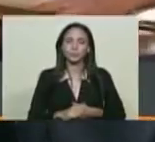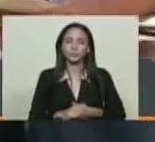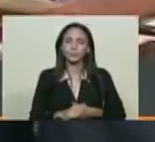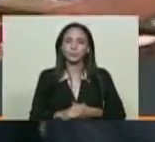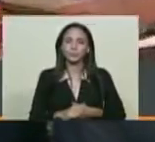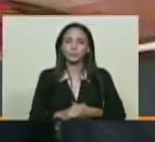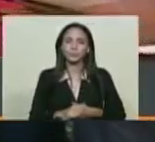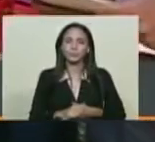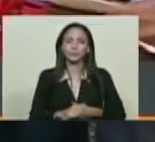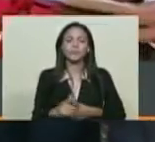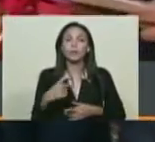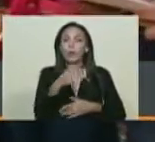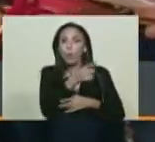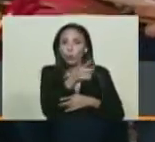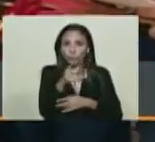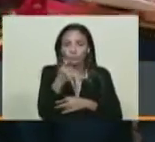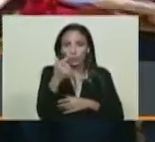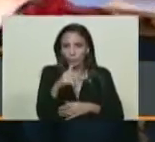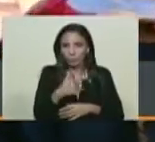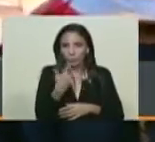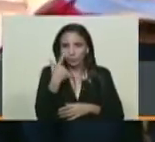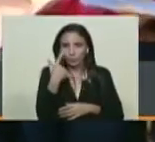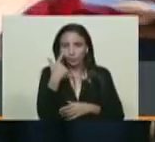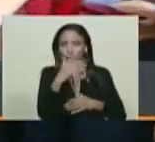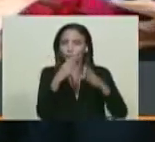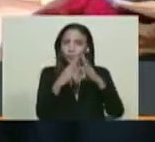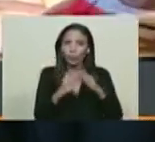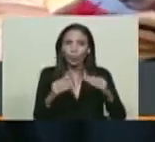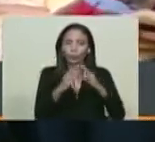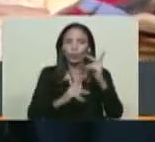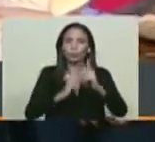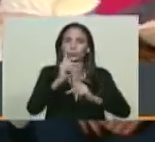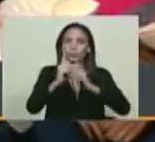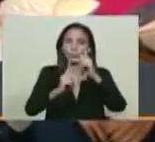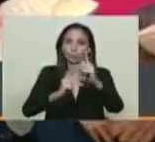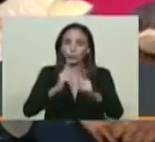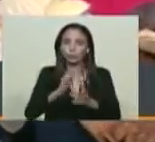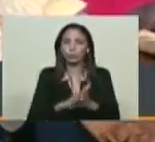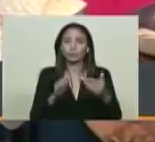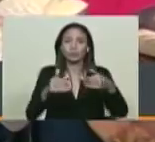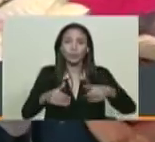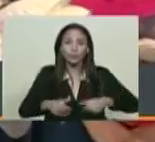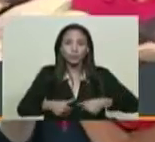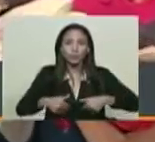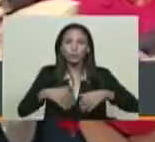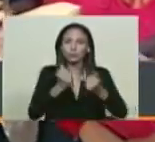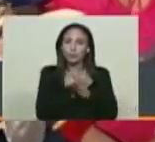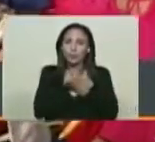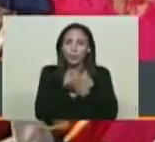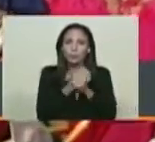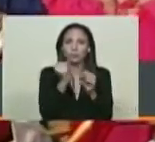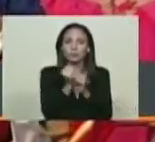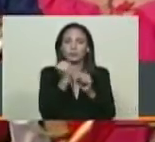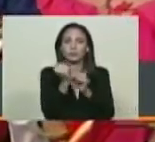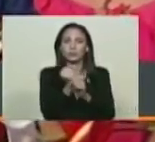todo, ustedes mismos pueden apreciar todo lo que hemos producido con mucho esfuerzo, con mucho amor.